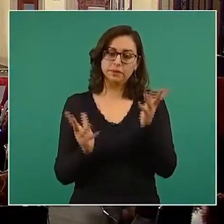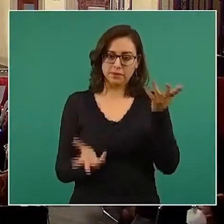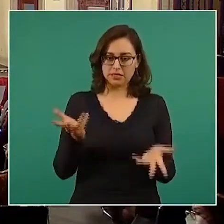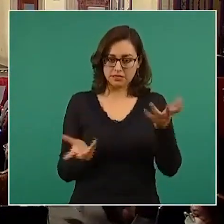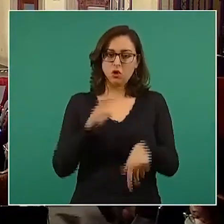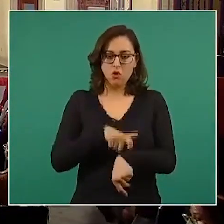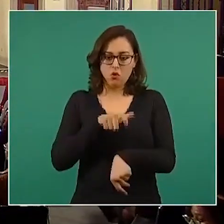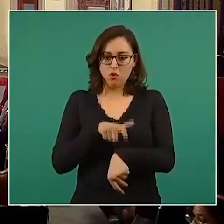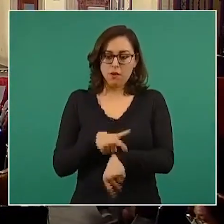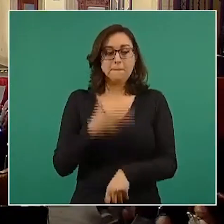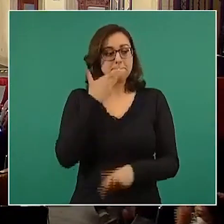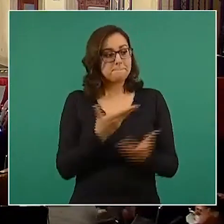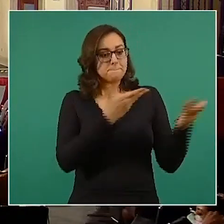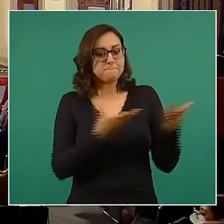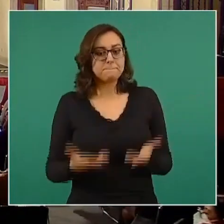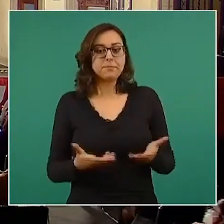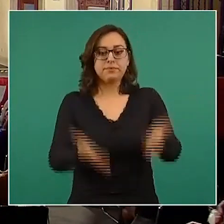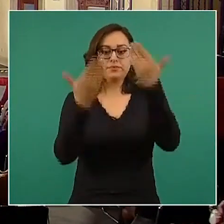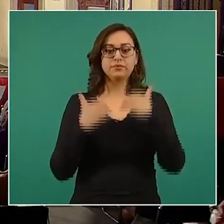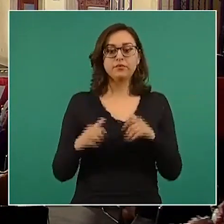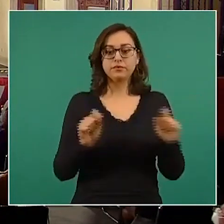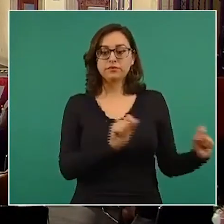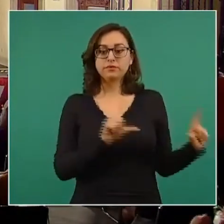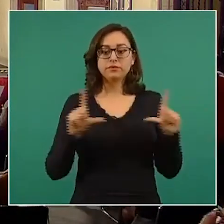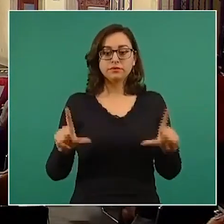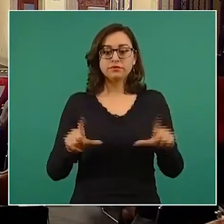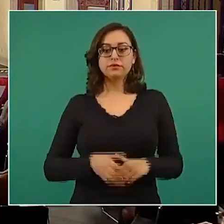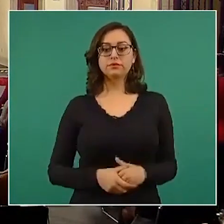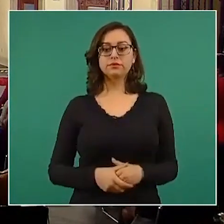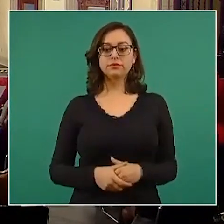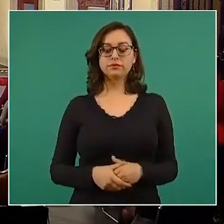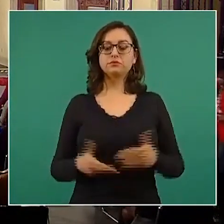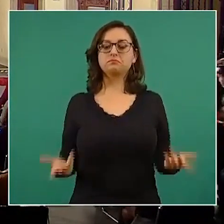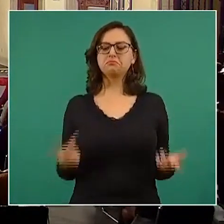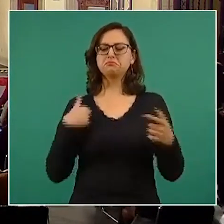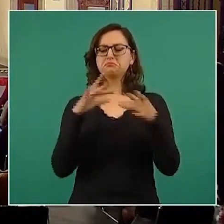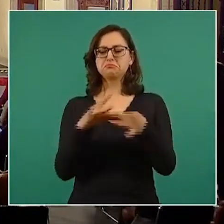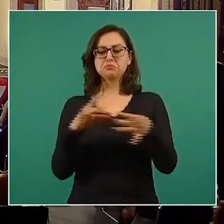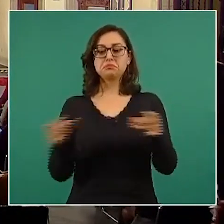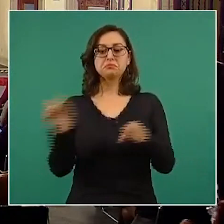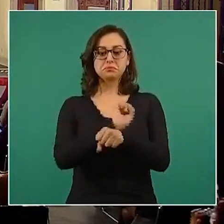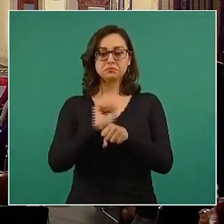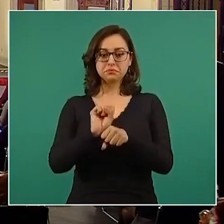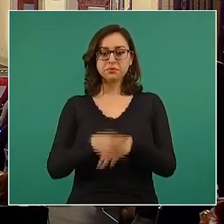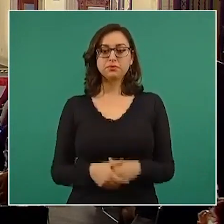compañeros. Vamos a pasar con un par de diapositivas, las iniciales. Voy a dar un marco de referencia,